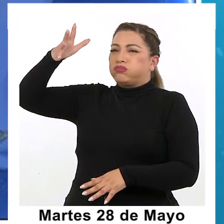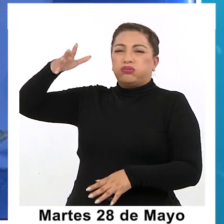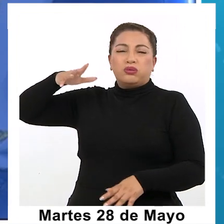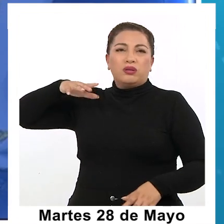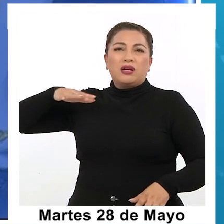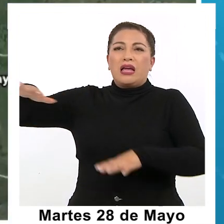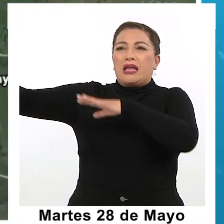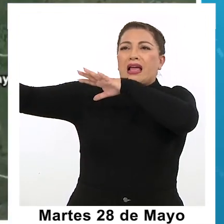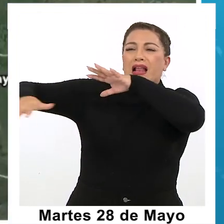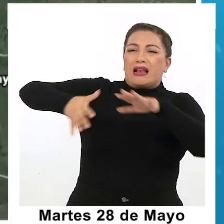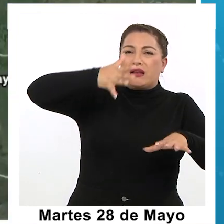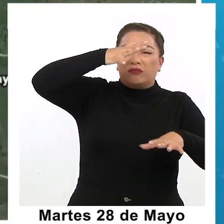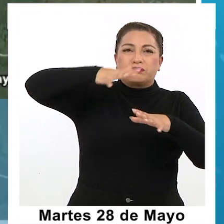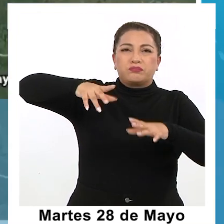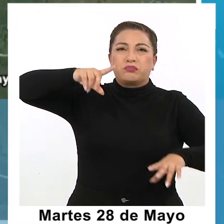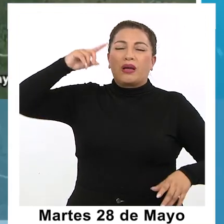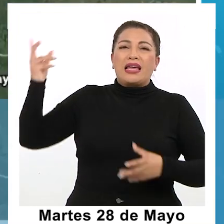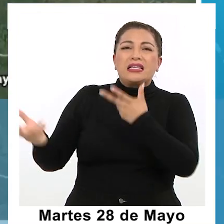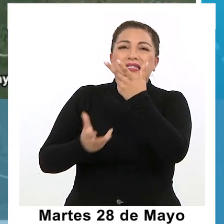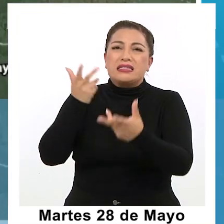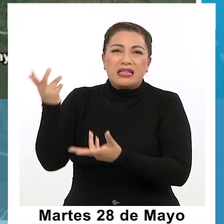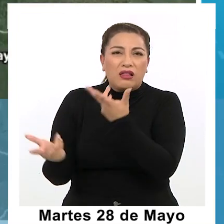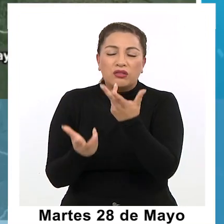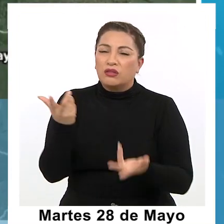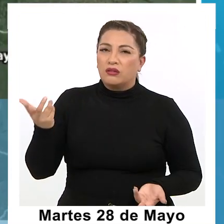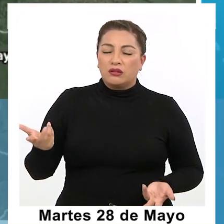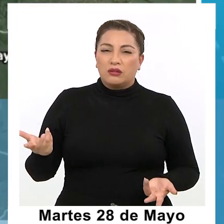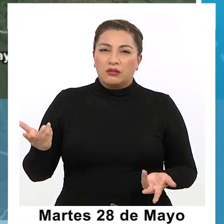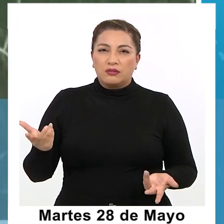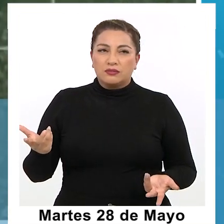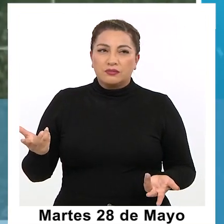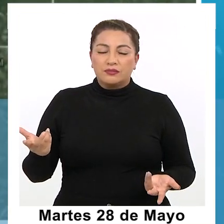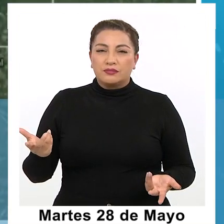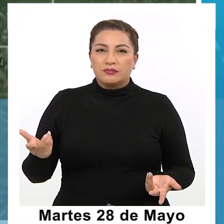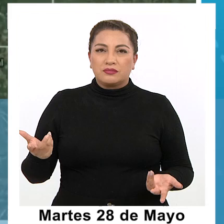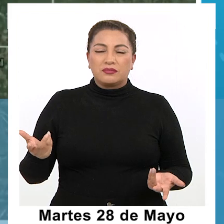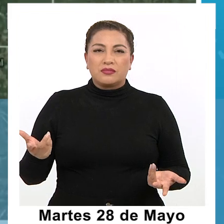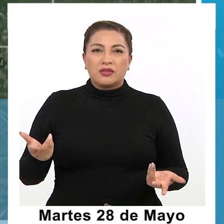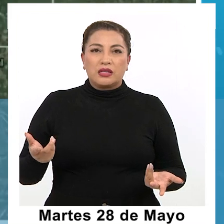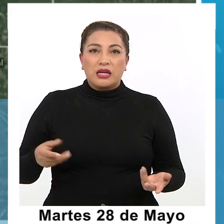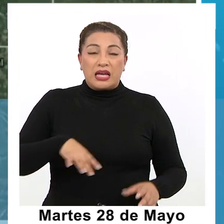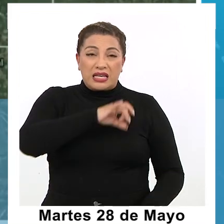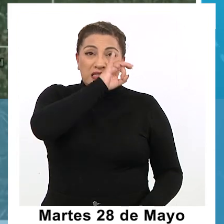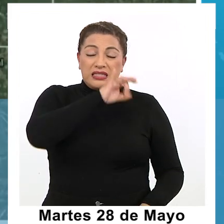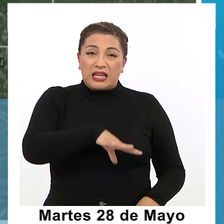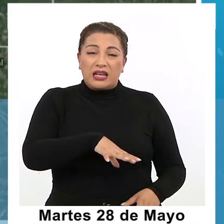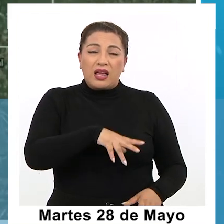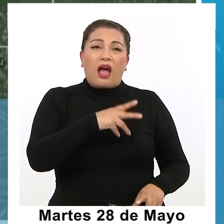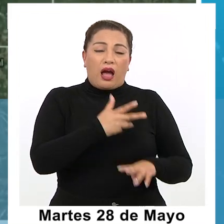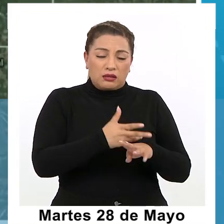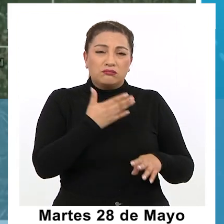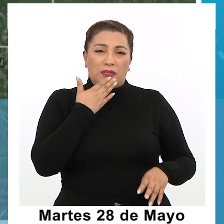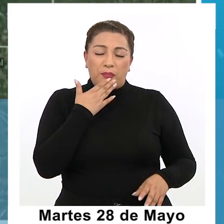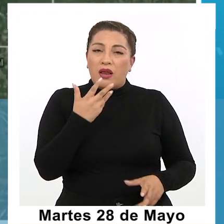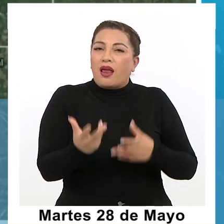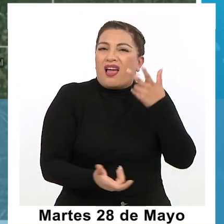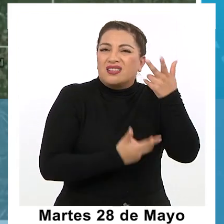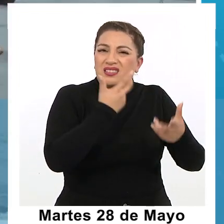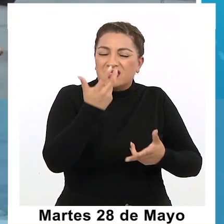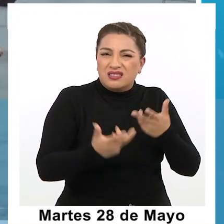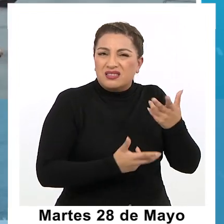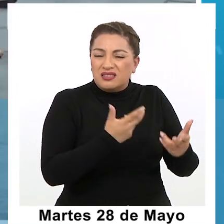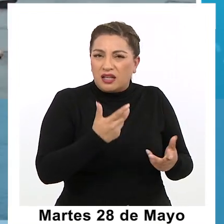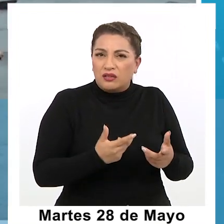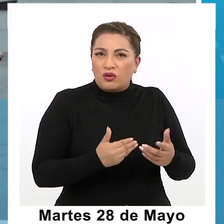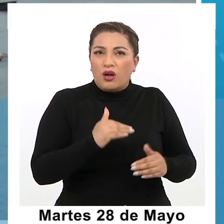Ya, los incendios. No solo de terremotos viven los desastres en Chile. Ya ya. tenemos una serie de eventos que